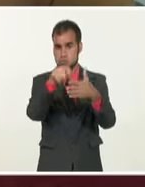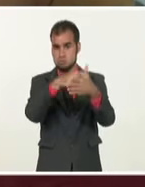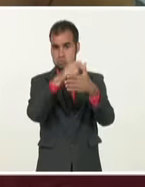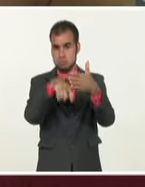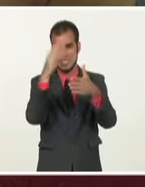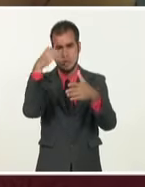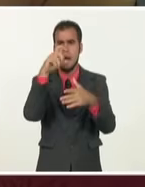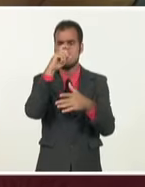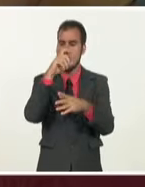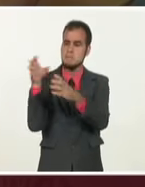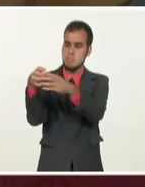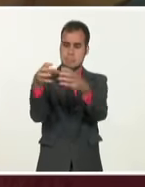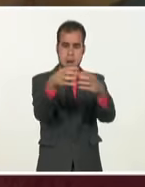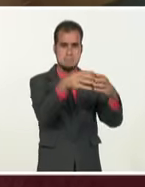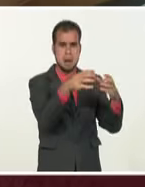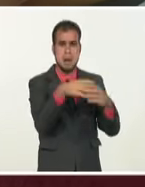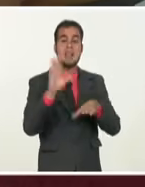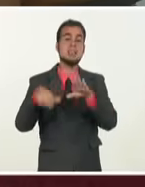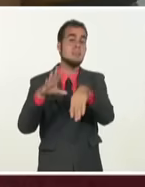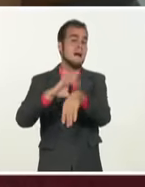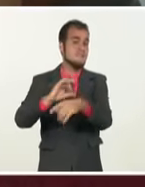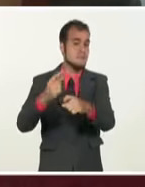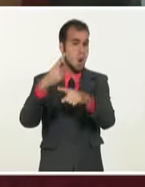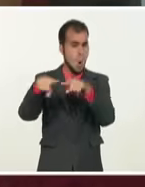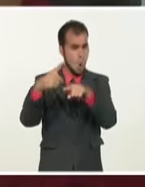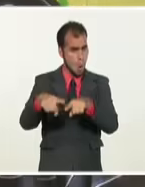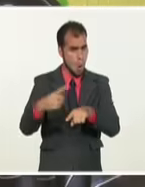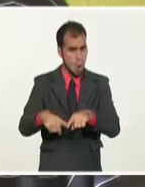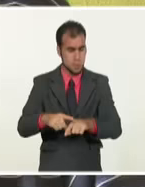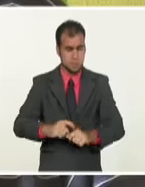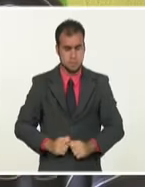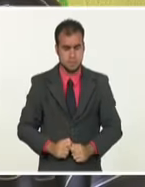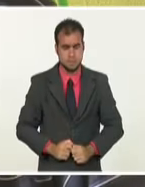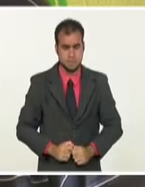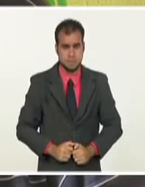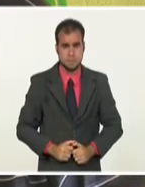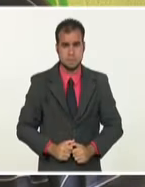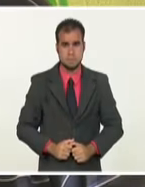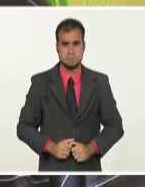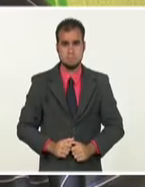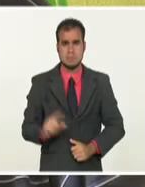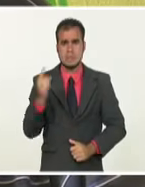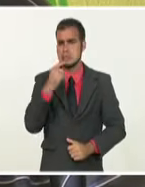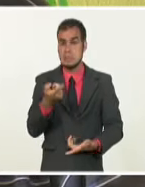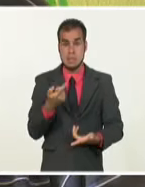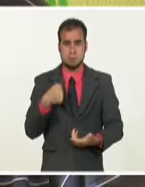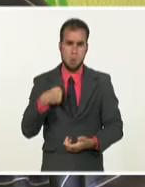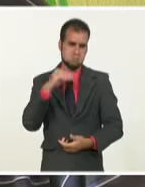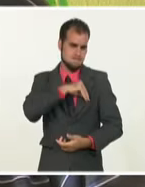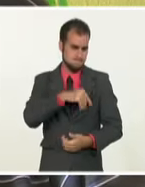de edades, patologías y vulnerabilidades. Me siento satisfecho con la resolución,